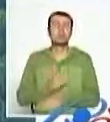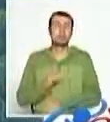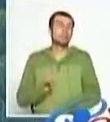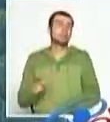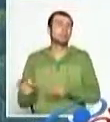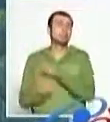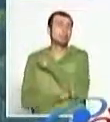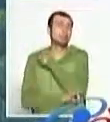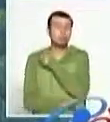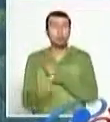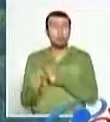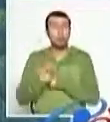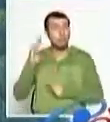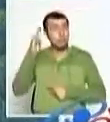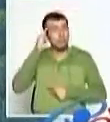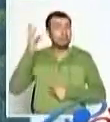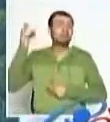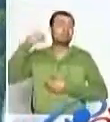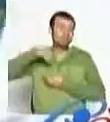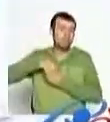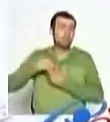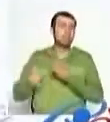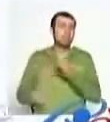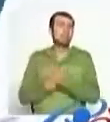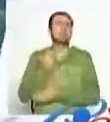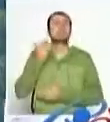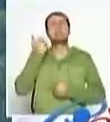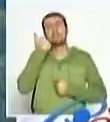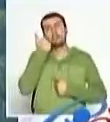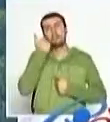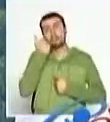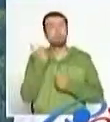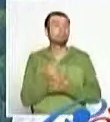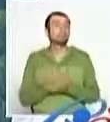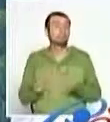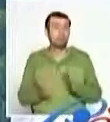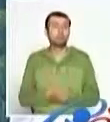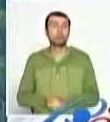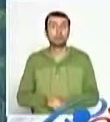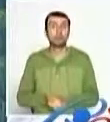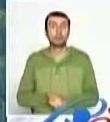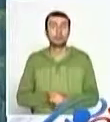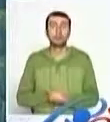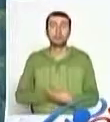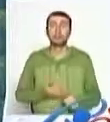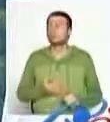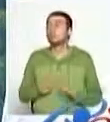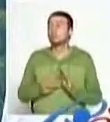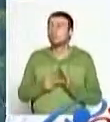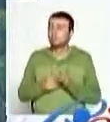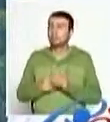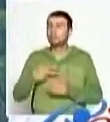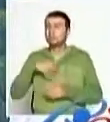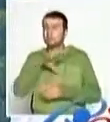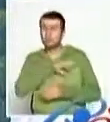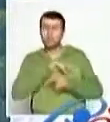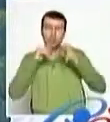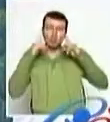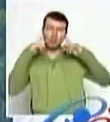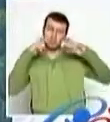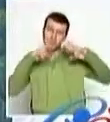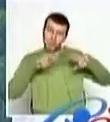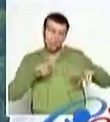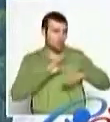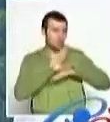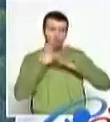lo trataba el doctor Rojas y lo hablábamos anoche. Y hay que auscultar todos los